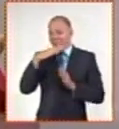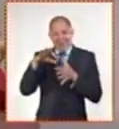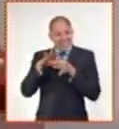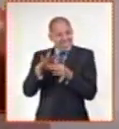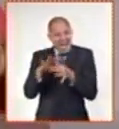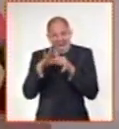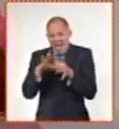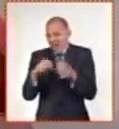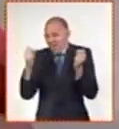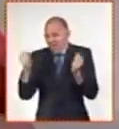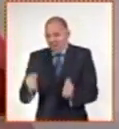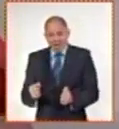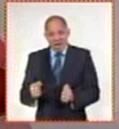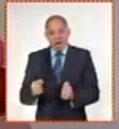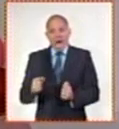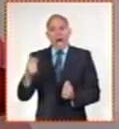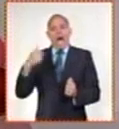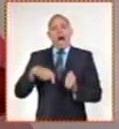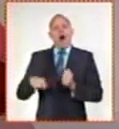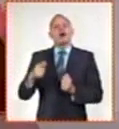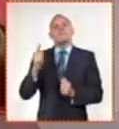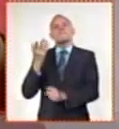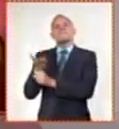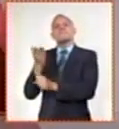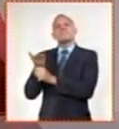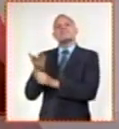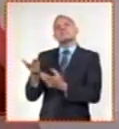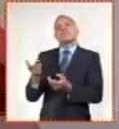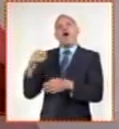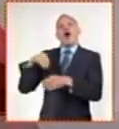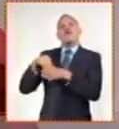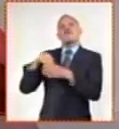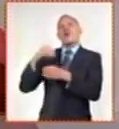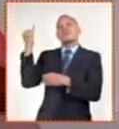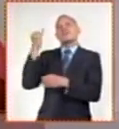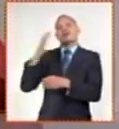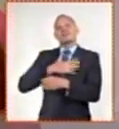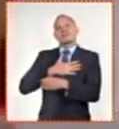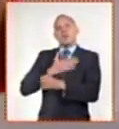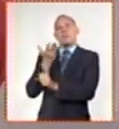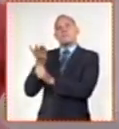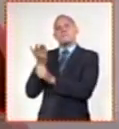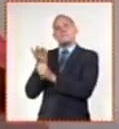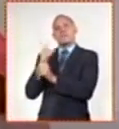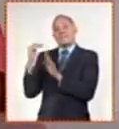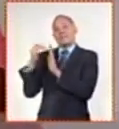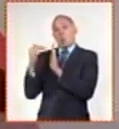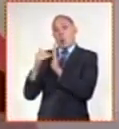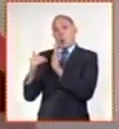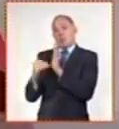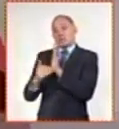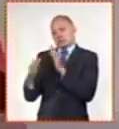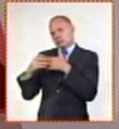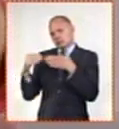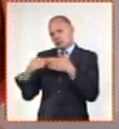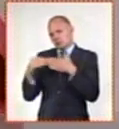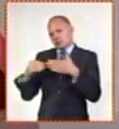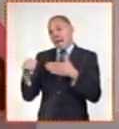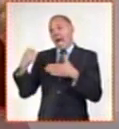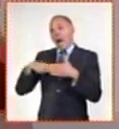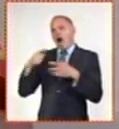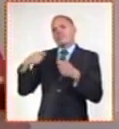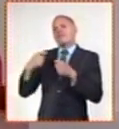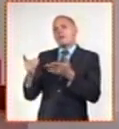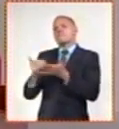tema de la deuda y del préstamo del Fondo Monetario Internacional ha sido causa, obviamente, de profundas divisiones en